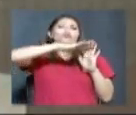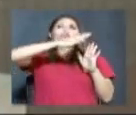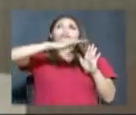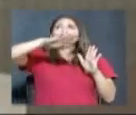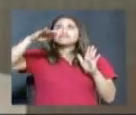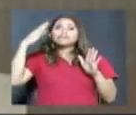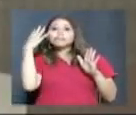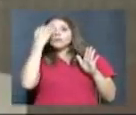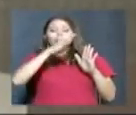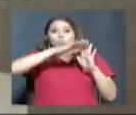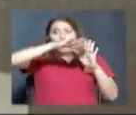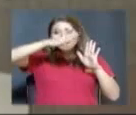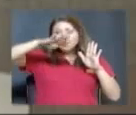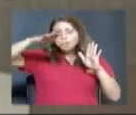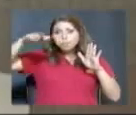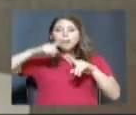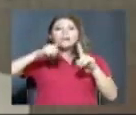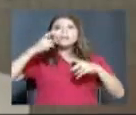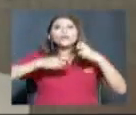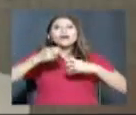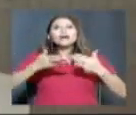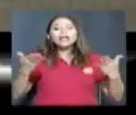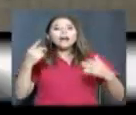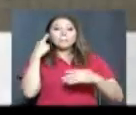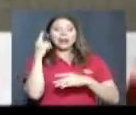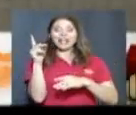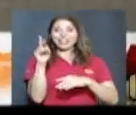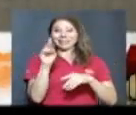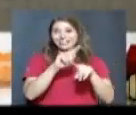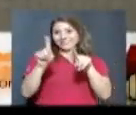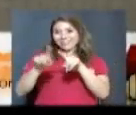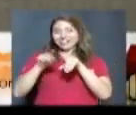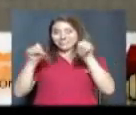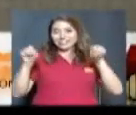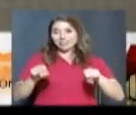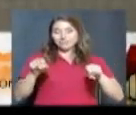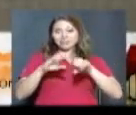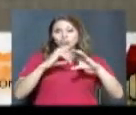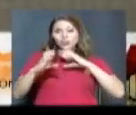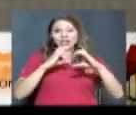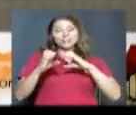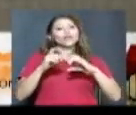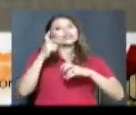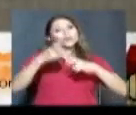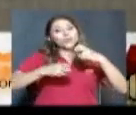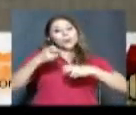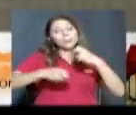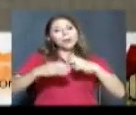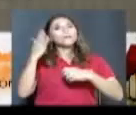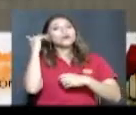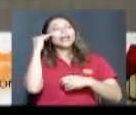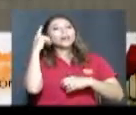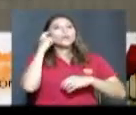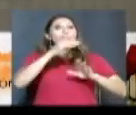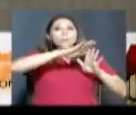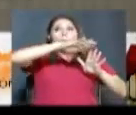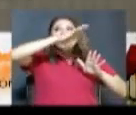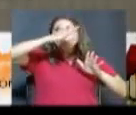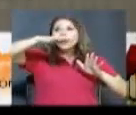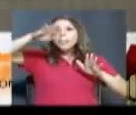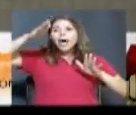las comunicaciones es que es un problema ya que las montañas, los árboles, los